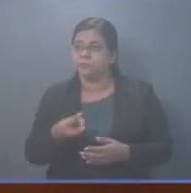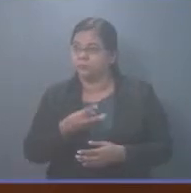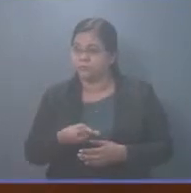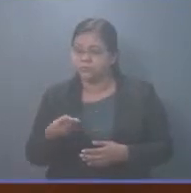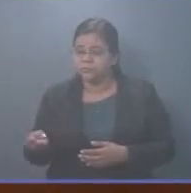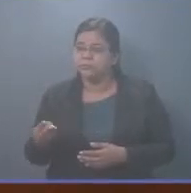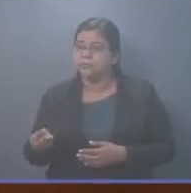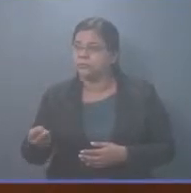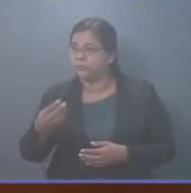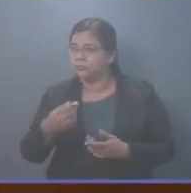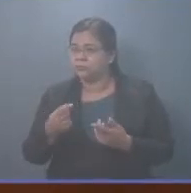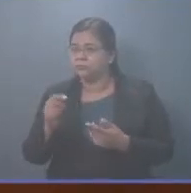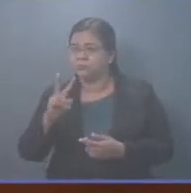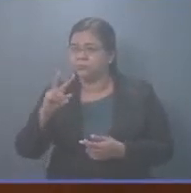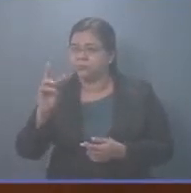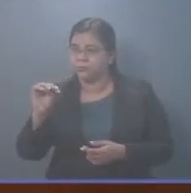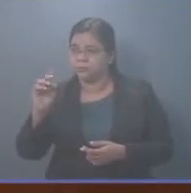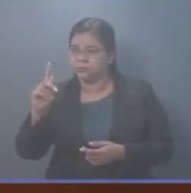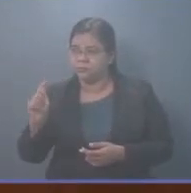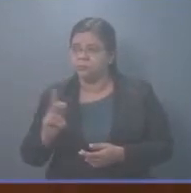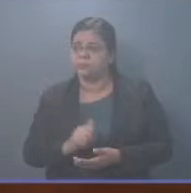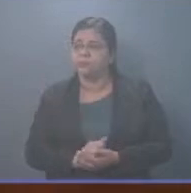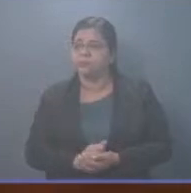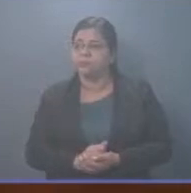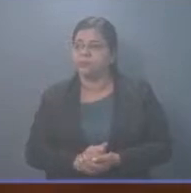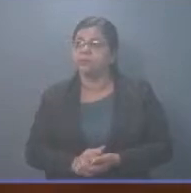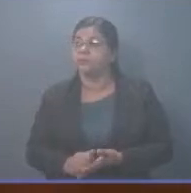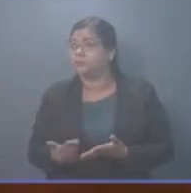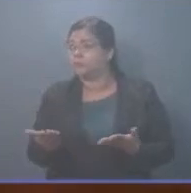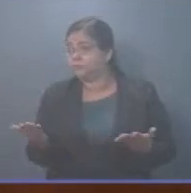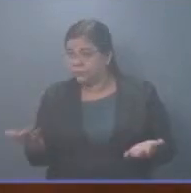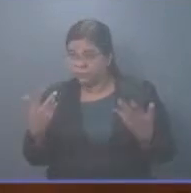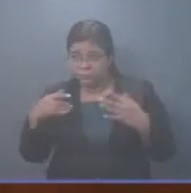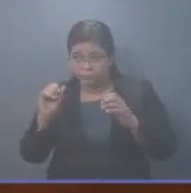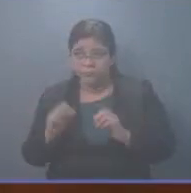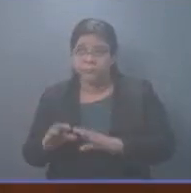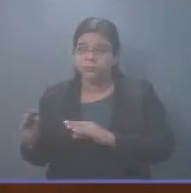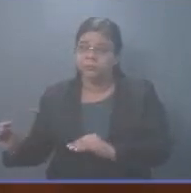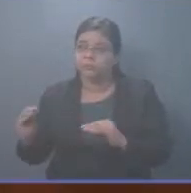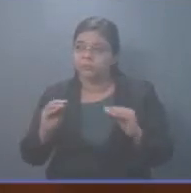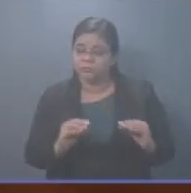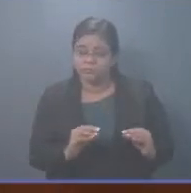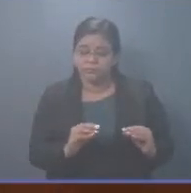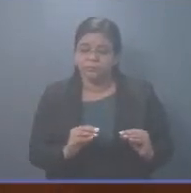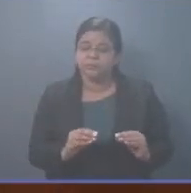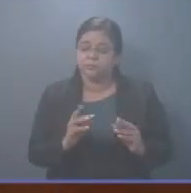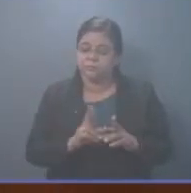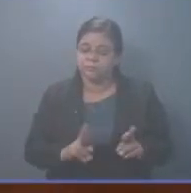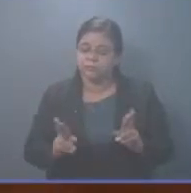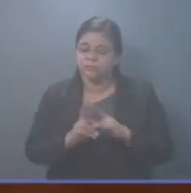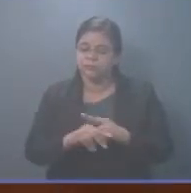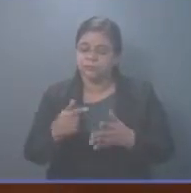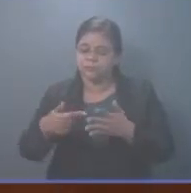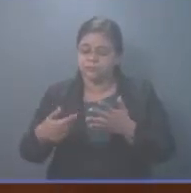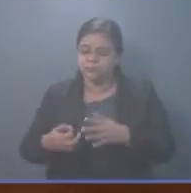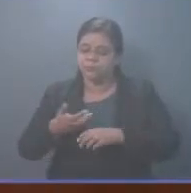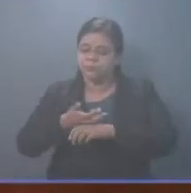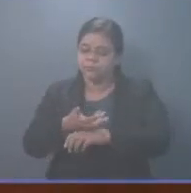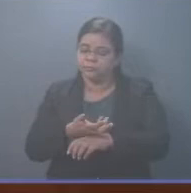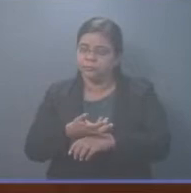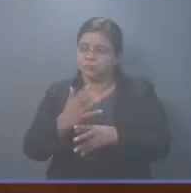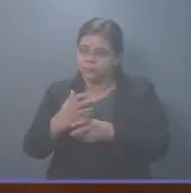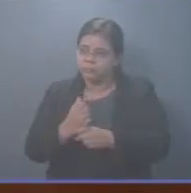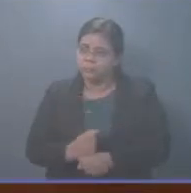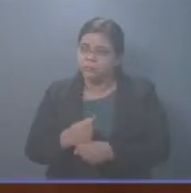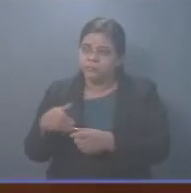de competencia del Viceministerio de Transporte. En todo caso, podría implementarse por la vía de una reforma a la Ley de Transporte Terrestre, Tránsito